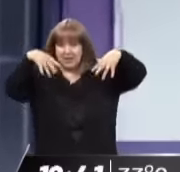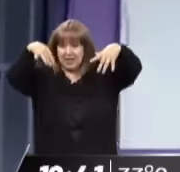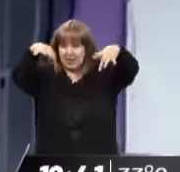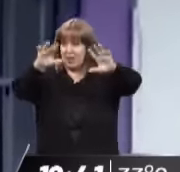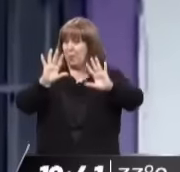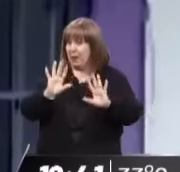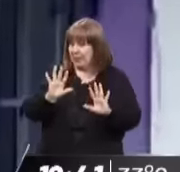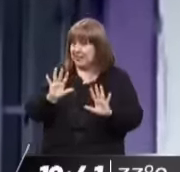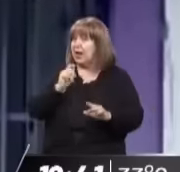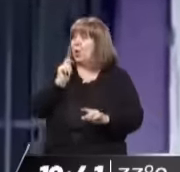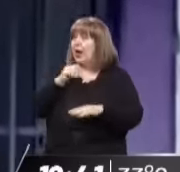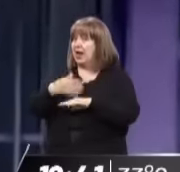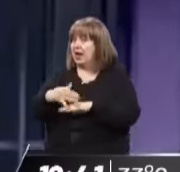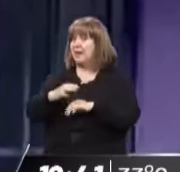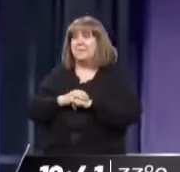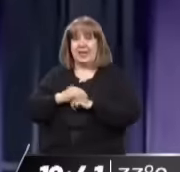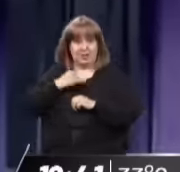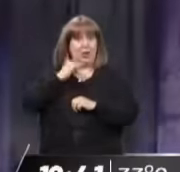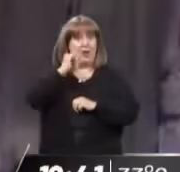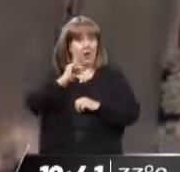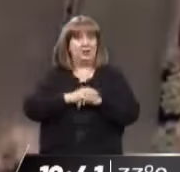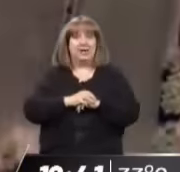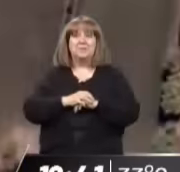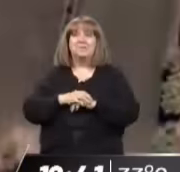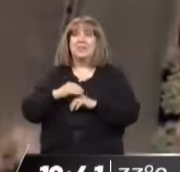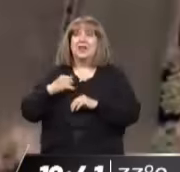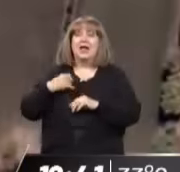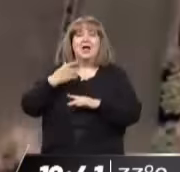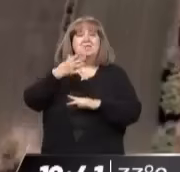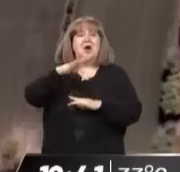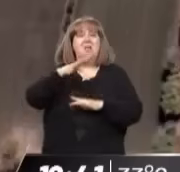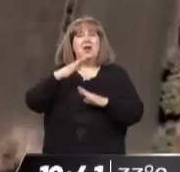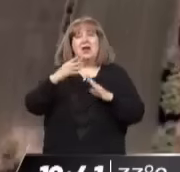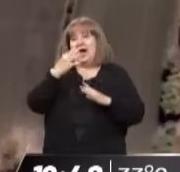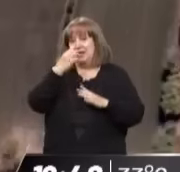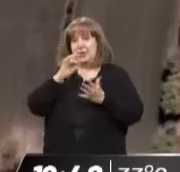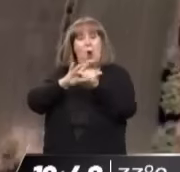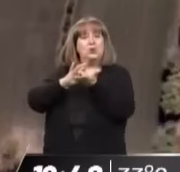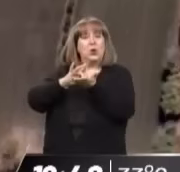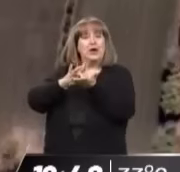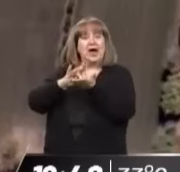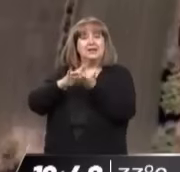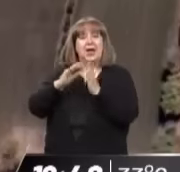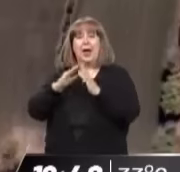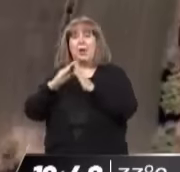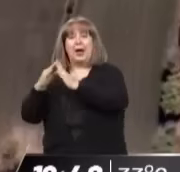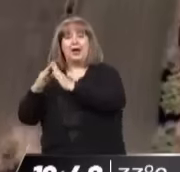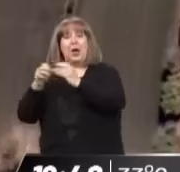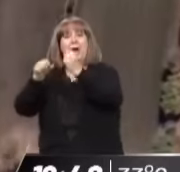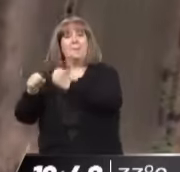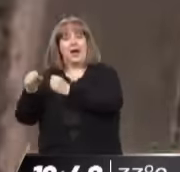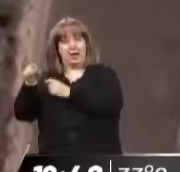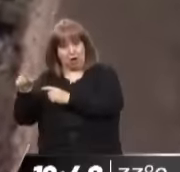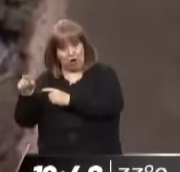contarle una experiencia que tuvimos en Canal 7. ¿Se acuerda la bruja del barrio Parque? Que todo el mundo estaba con esa bruja y fuimos a cubrirlo, claro. Y era un